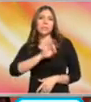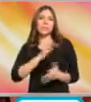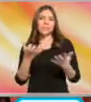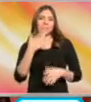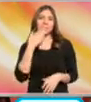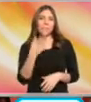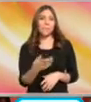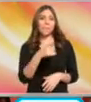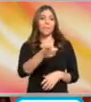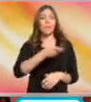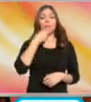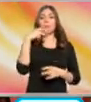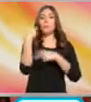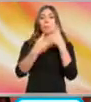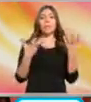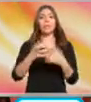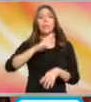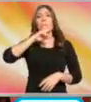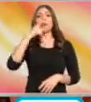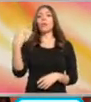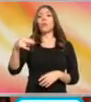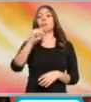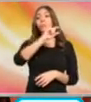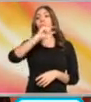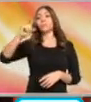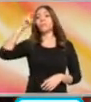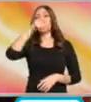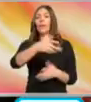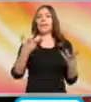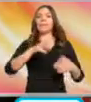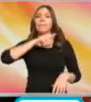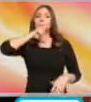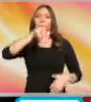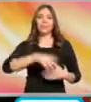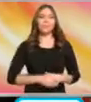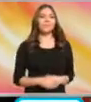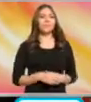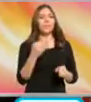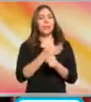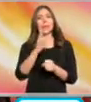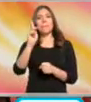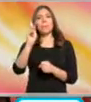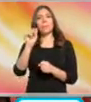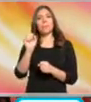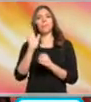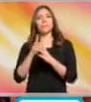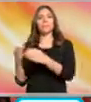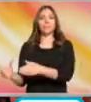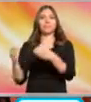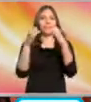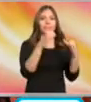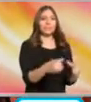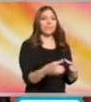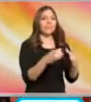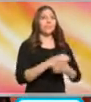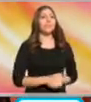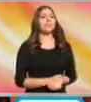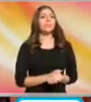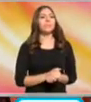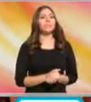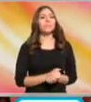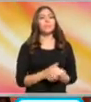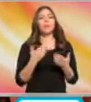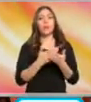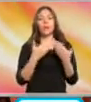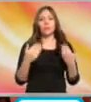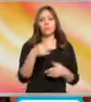como menciono el nombre. Muy Humberto, bien. así se los prometo. ¿Me puedes pasar las papas, por favor? Sí, claro, Nos mi chef. quedaron de esquina a esquina. Muy bien, Muy muchas bien. gracias. Gaby, ahora lo que vamos a